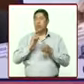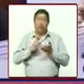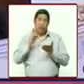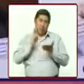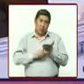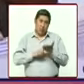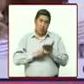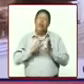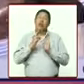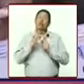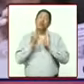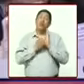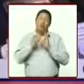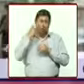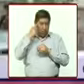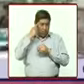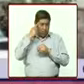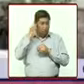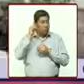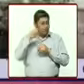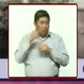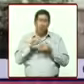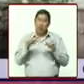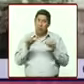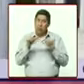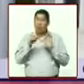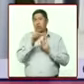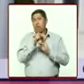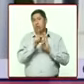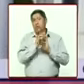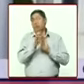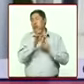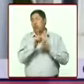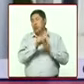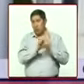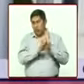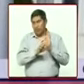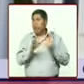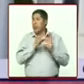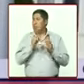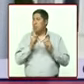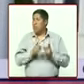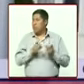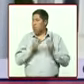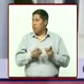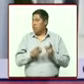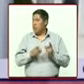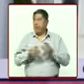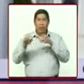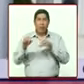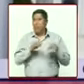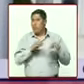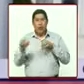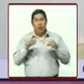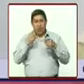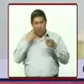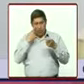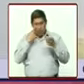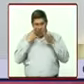resolución que consideramos que está en apego a la Constitución Política del Estado y que la misma, a efectos del